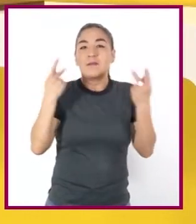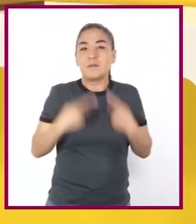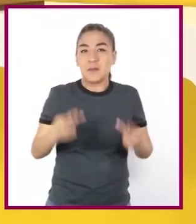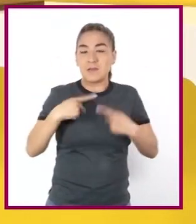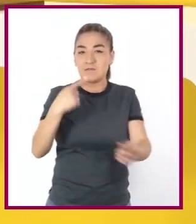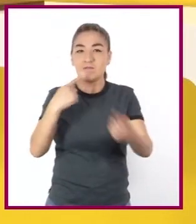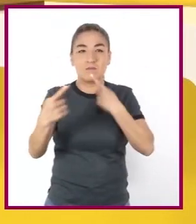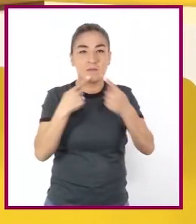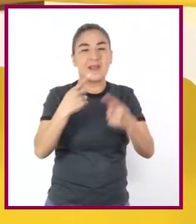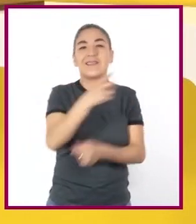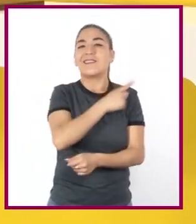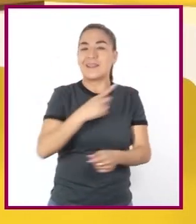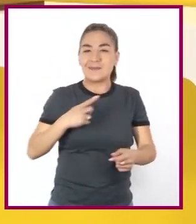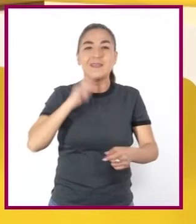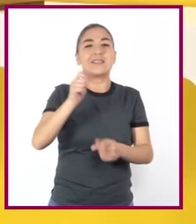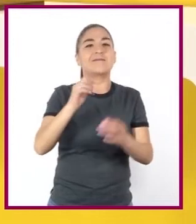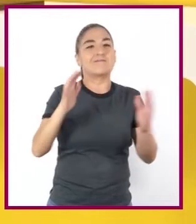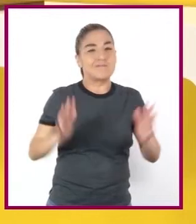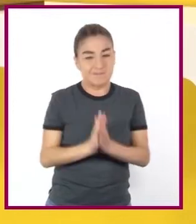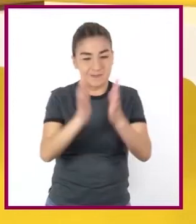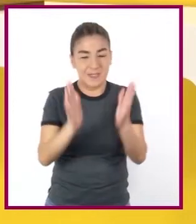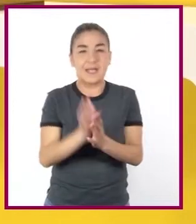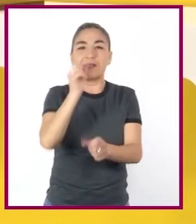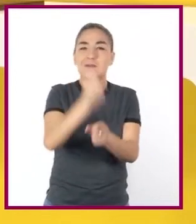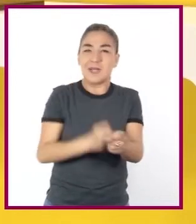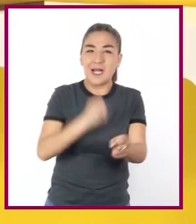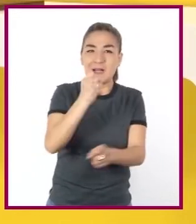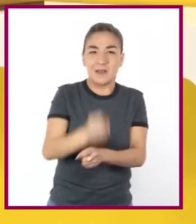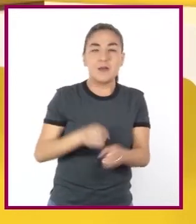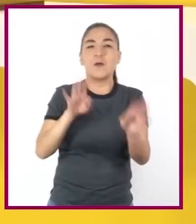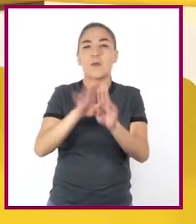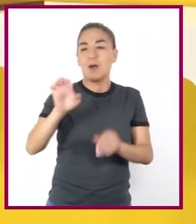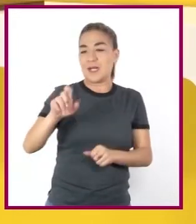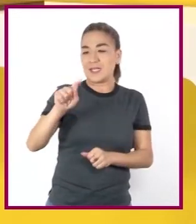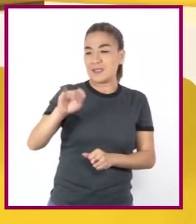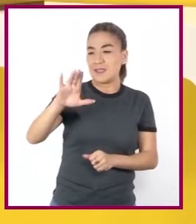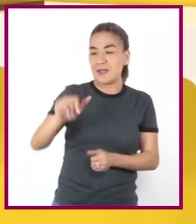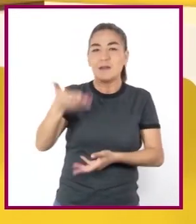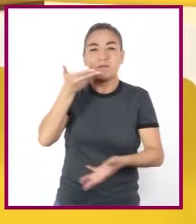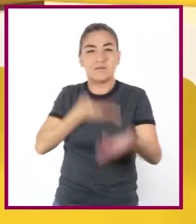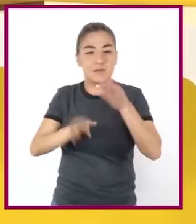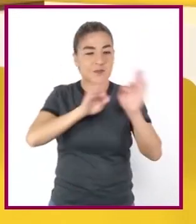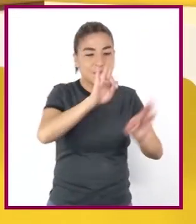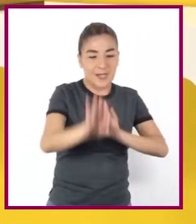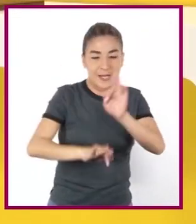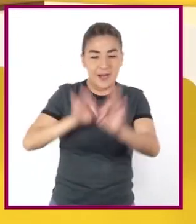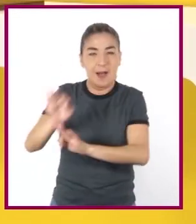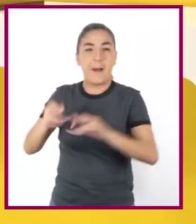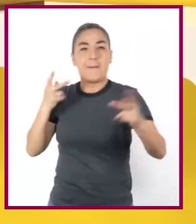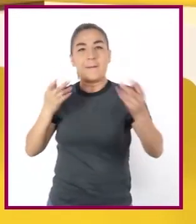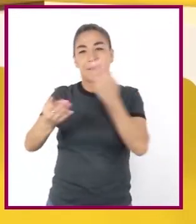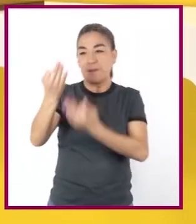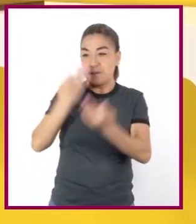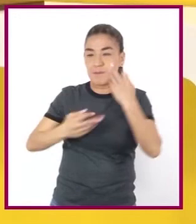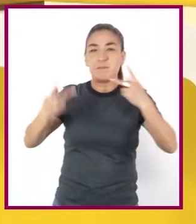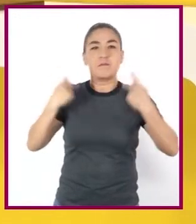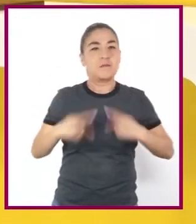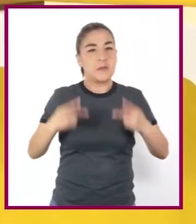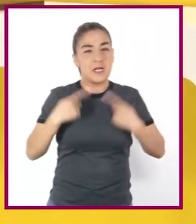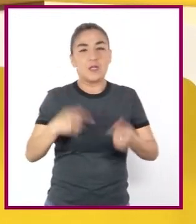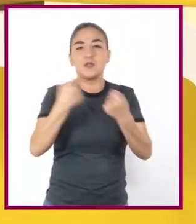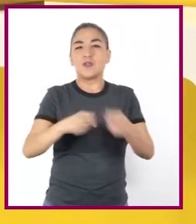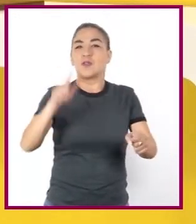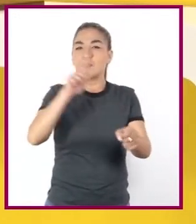implica practicar la ética en el trato social, reconocer el respeto a los derechos civiles